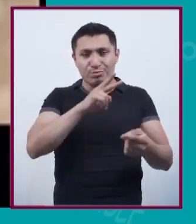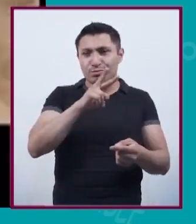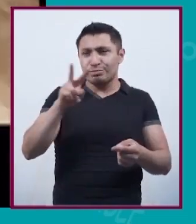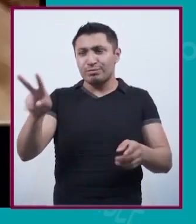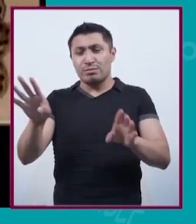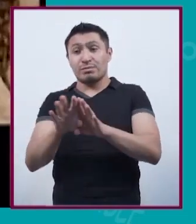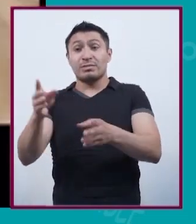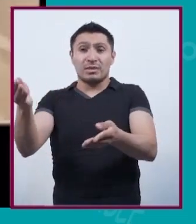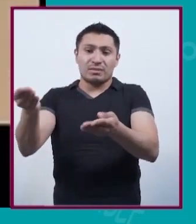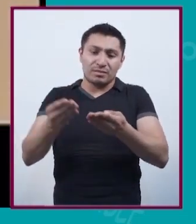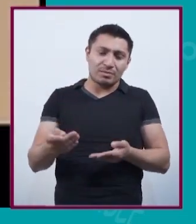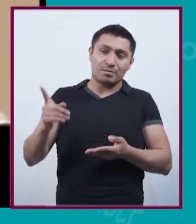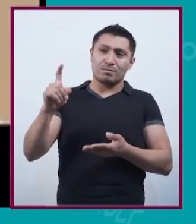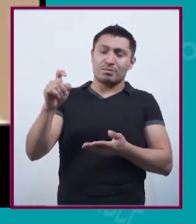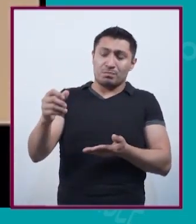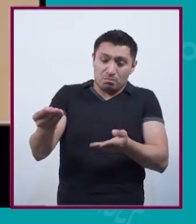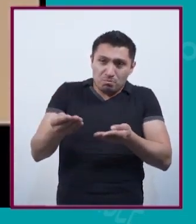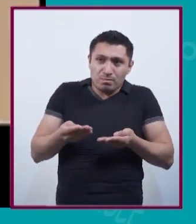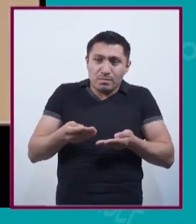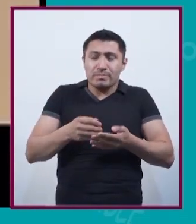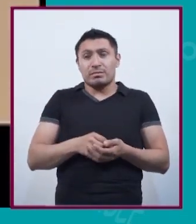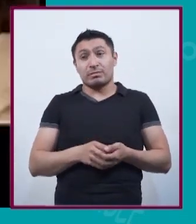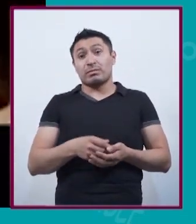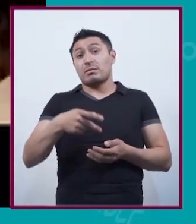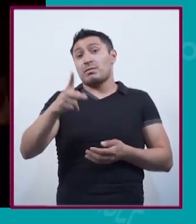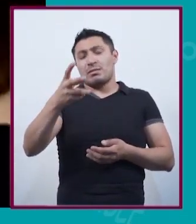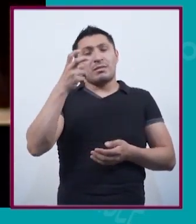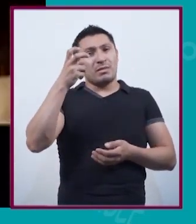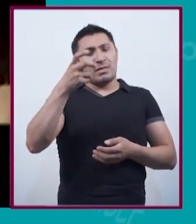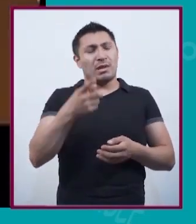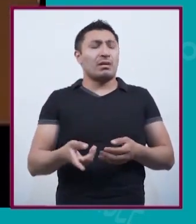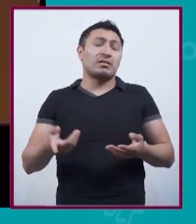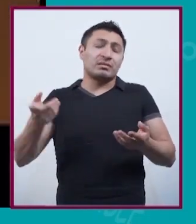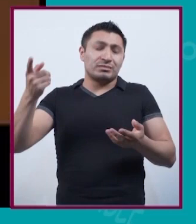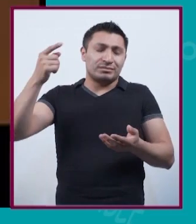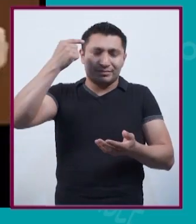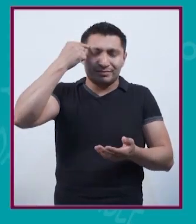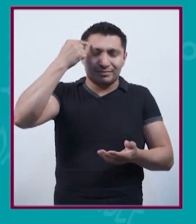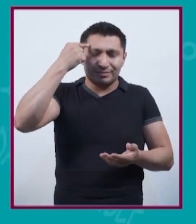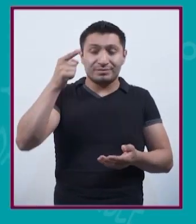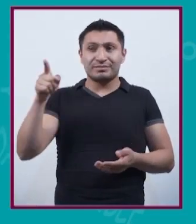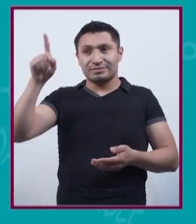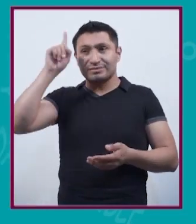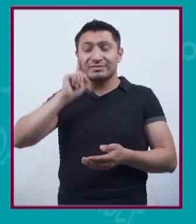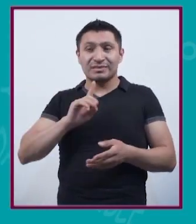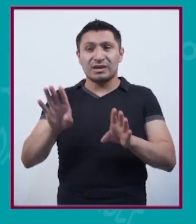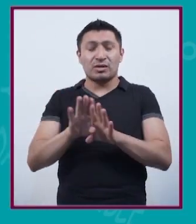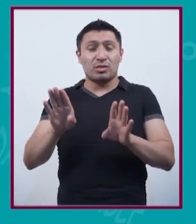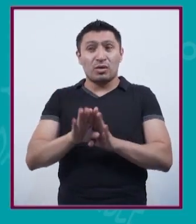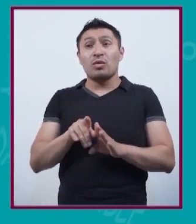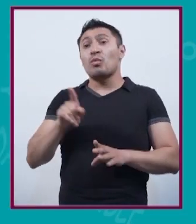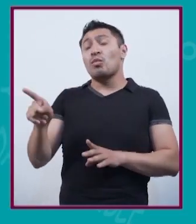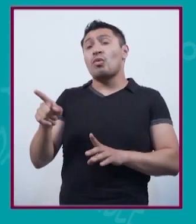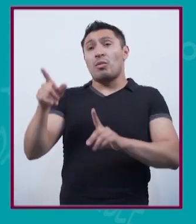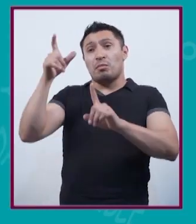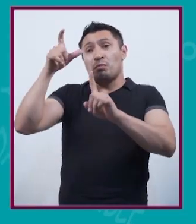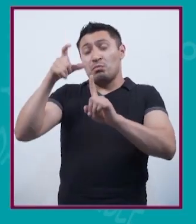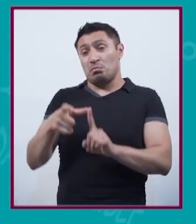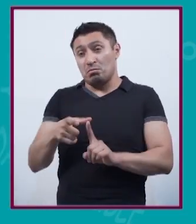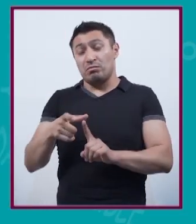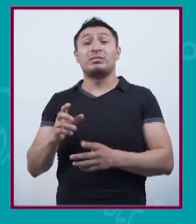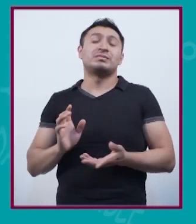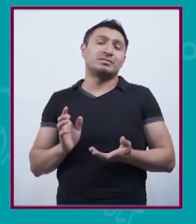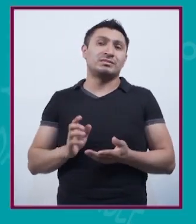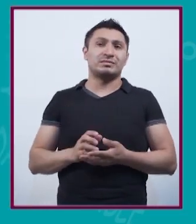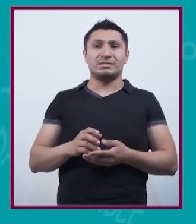estábamos? Recuerdo gestos de criaturas y eran gestos de darme el agua. Sin embargo, esta imagen